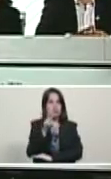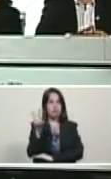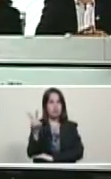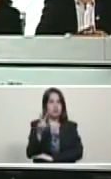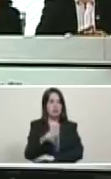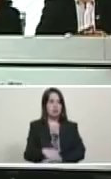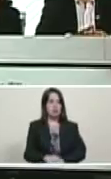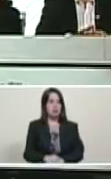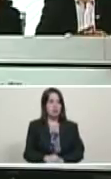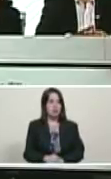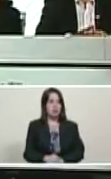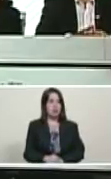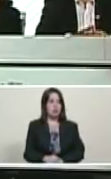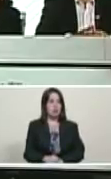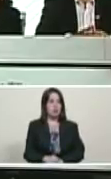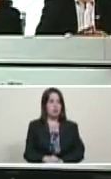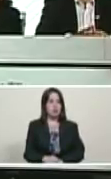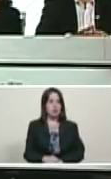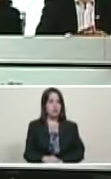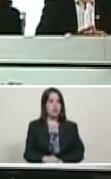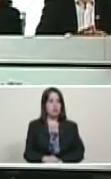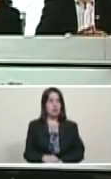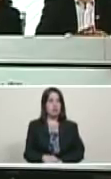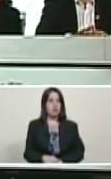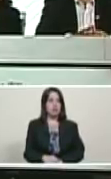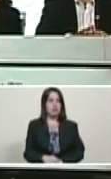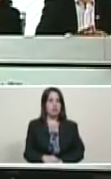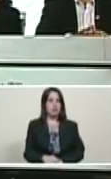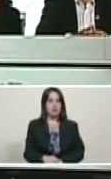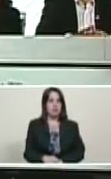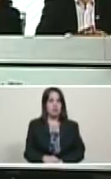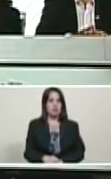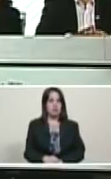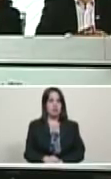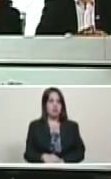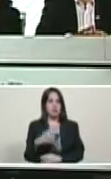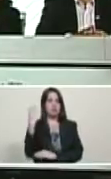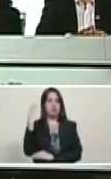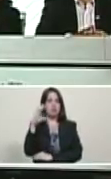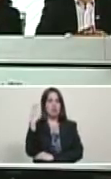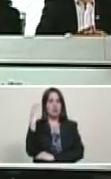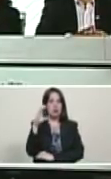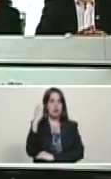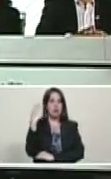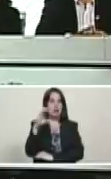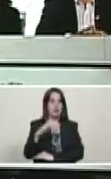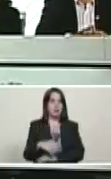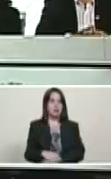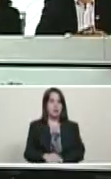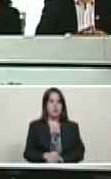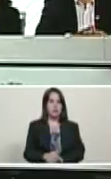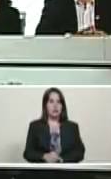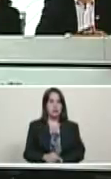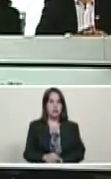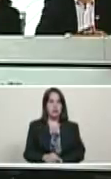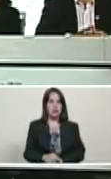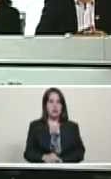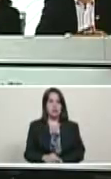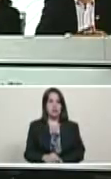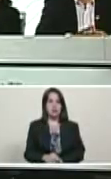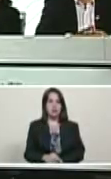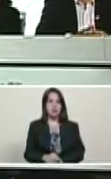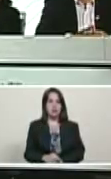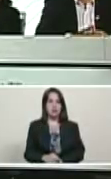pero si ustedes van a colombia en la bandera de colombia el mismo tricolor hermoso que amamos y abrazamos